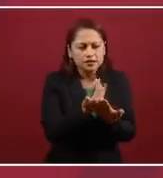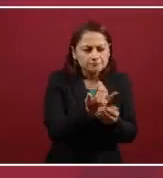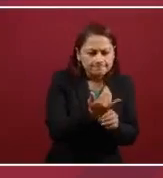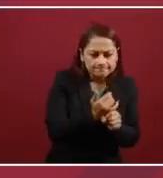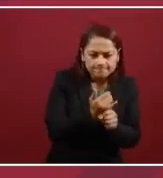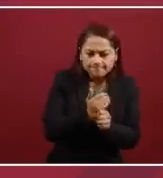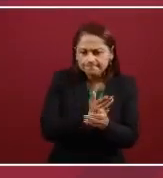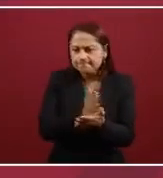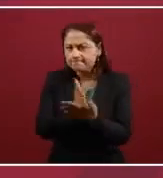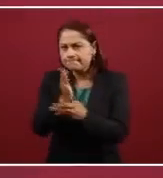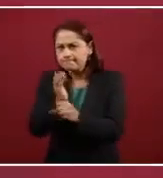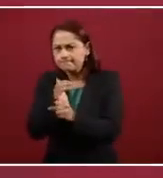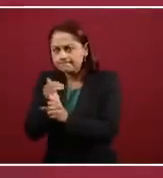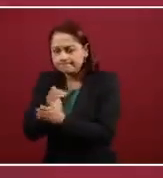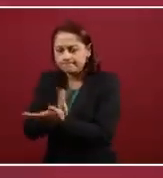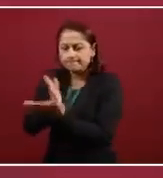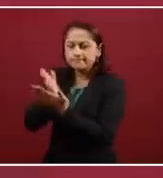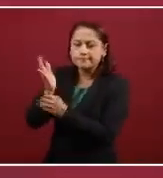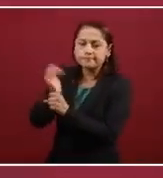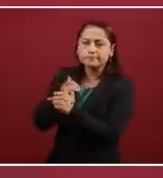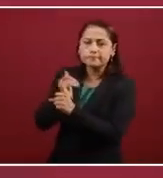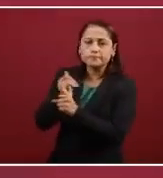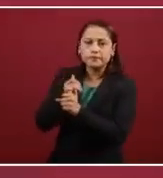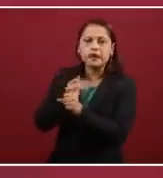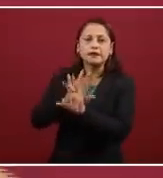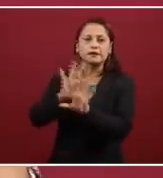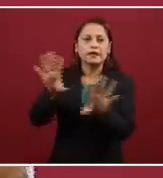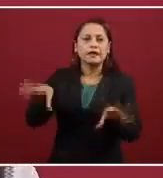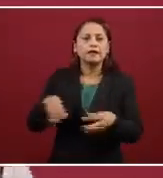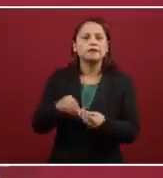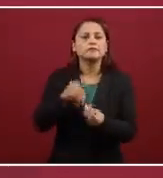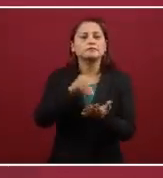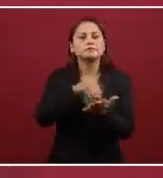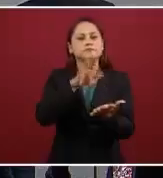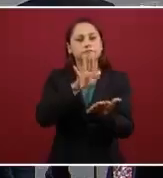que logramos que nuestra postura,